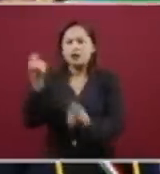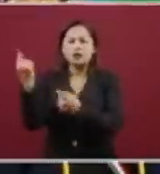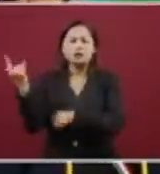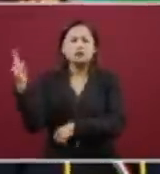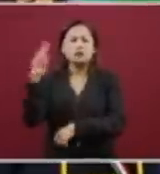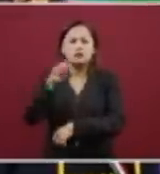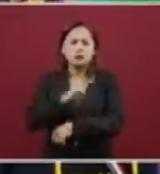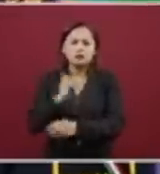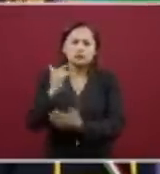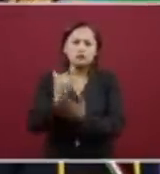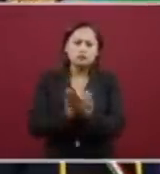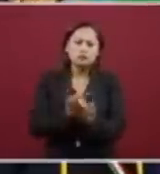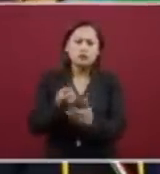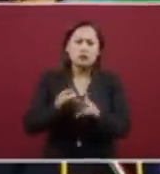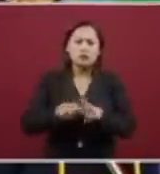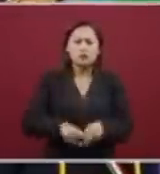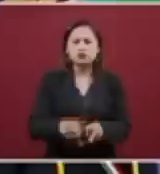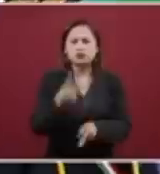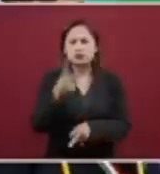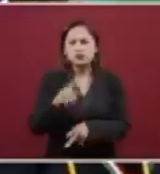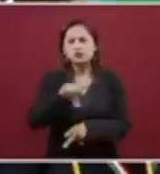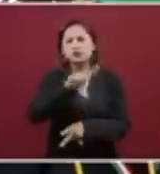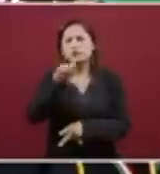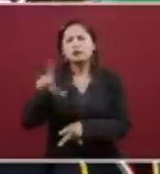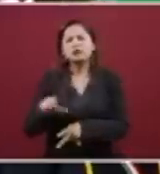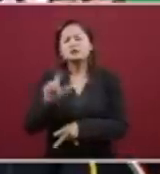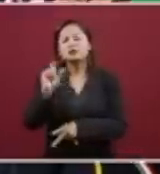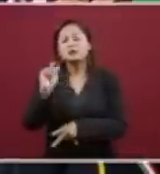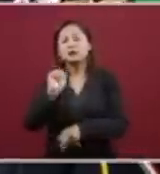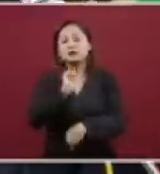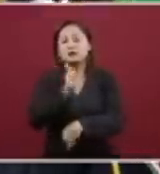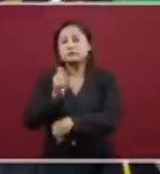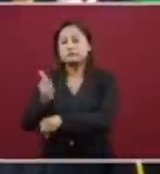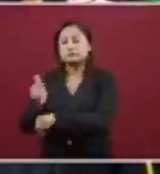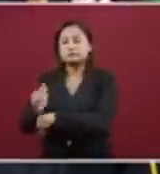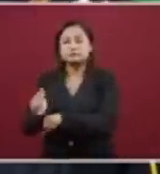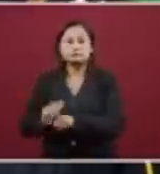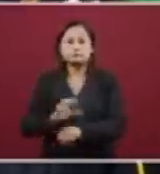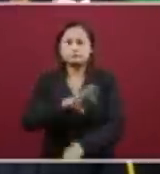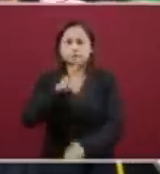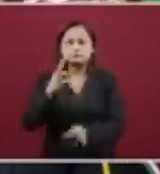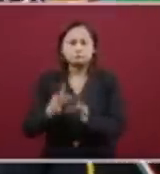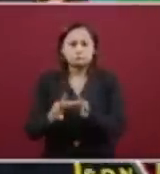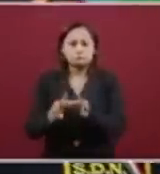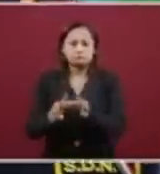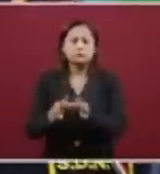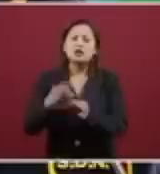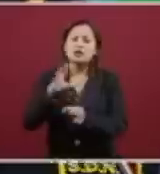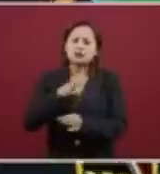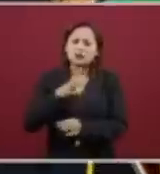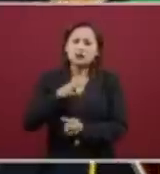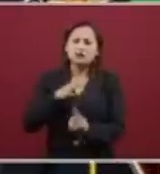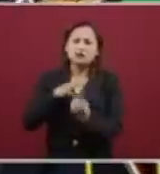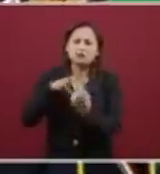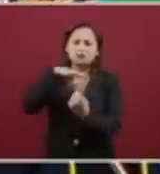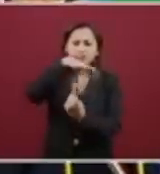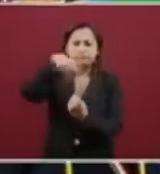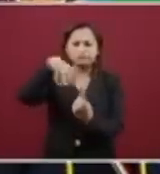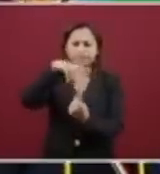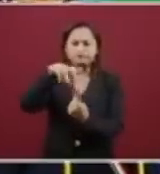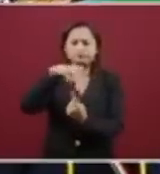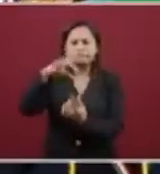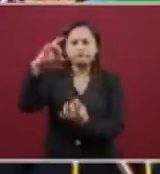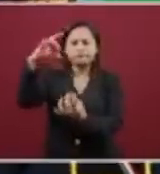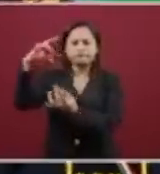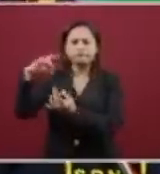con 12 posiciones y estimando a cerrar en más de 20 posiciones en su desarrollo final tendrá su torre de control un edificio de estacionamientos